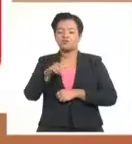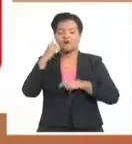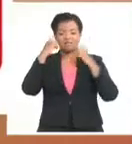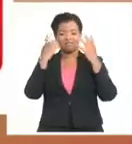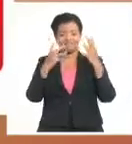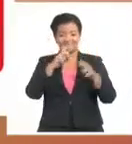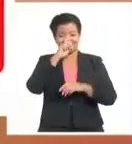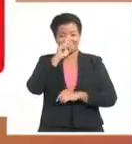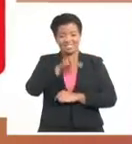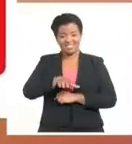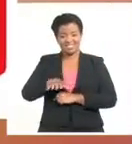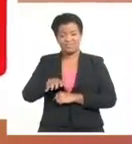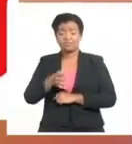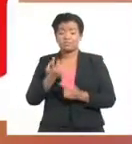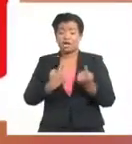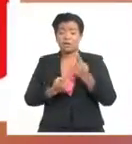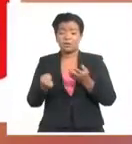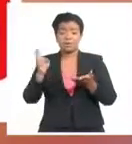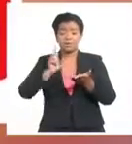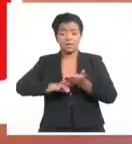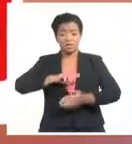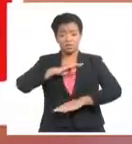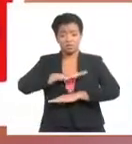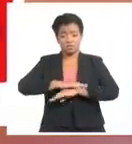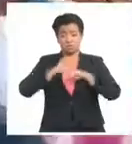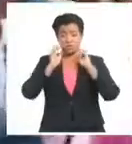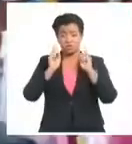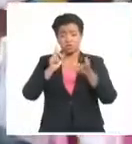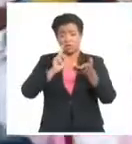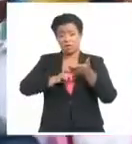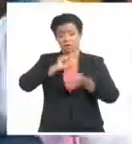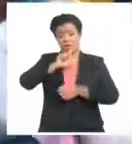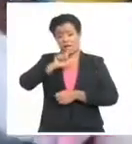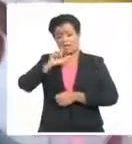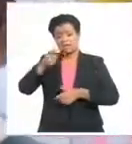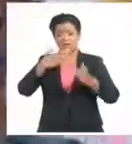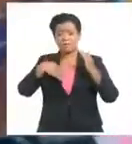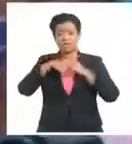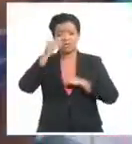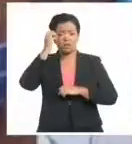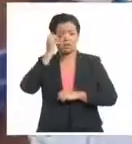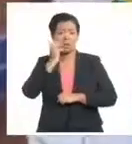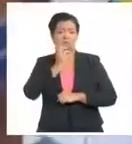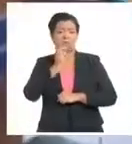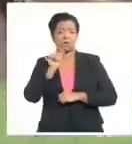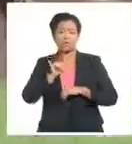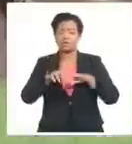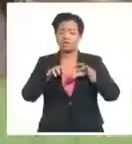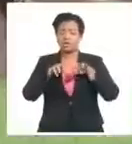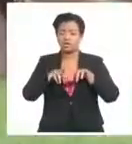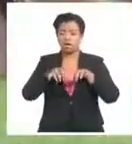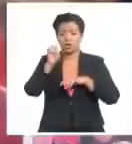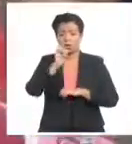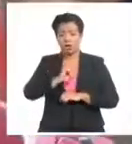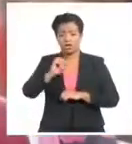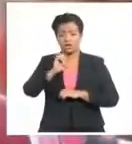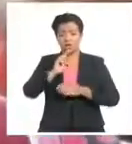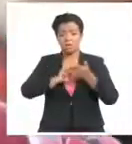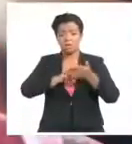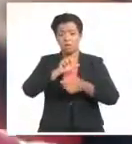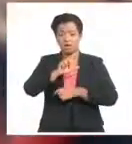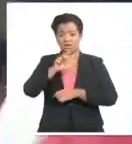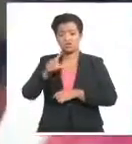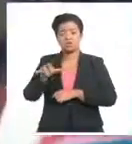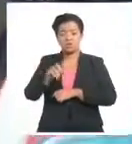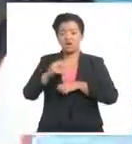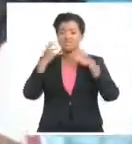entre ellos los miembros del buró político el primer ministro manuel marrero cruz y el secretario de organización del comité central roberto morales